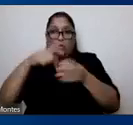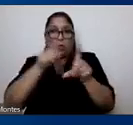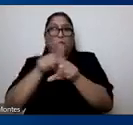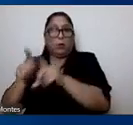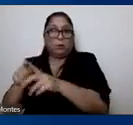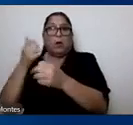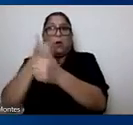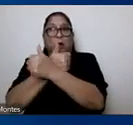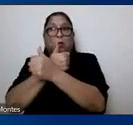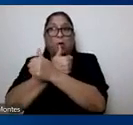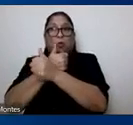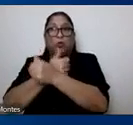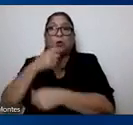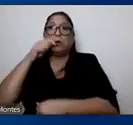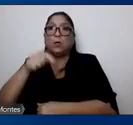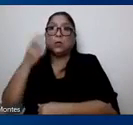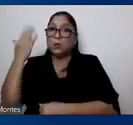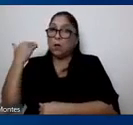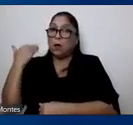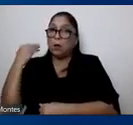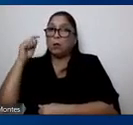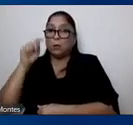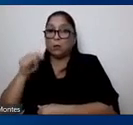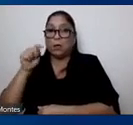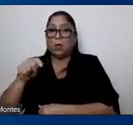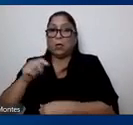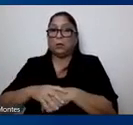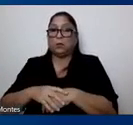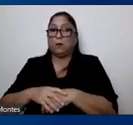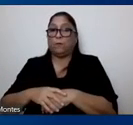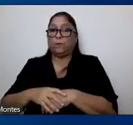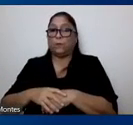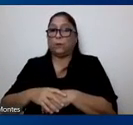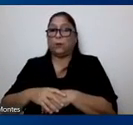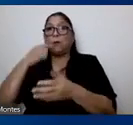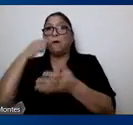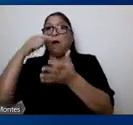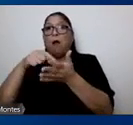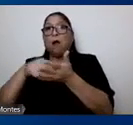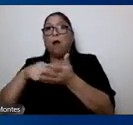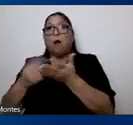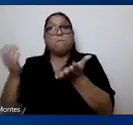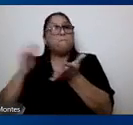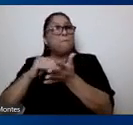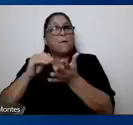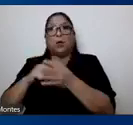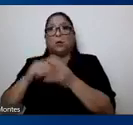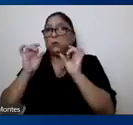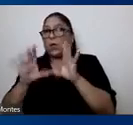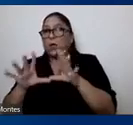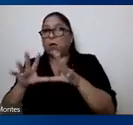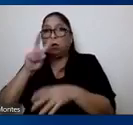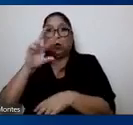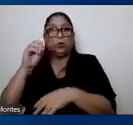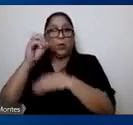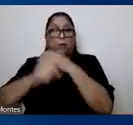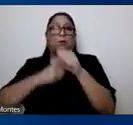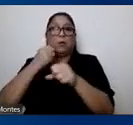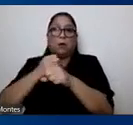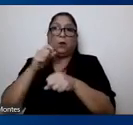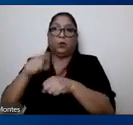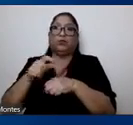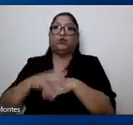que como les mencioné anteriormente es la región más afectada de los 20 años de este